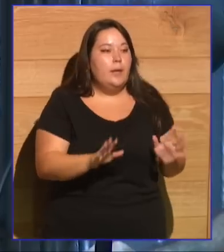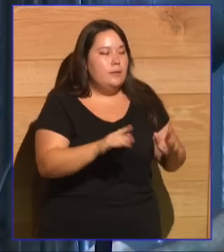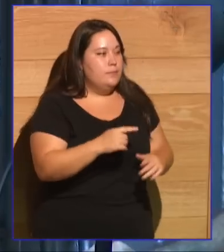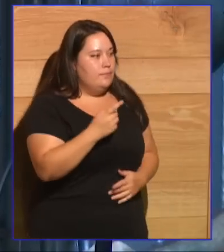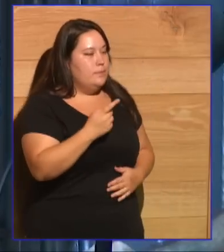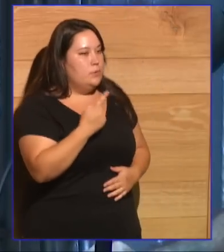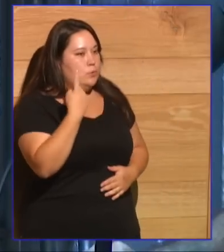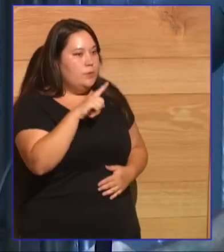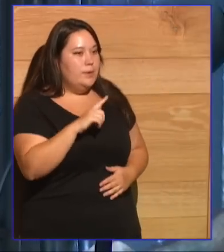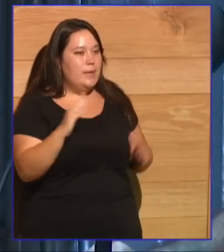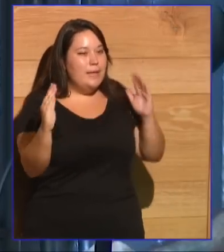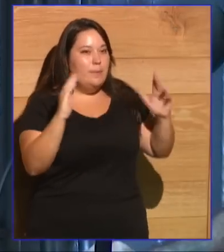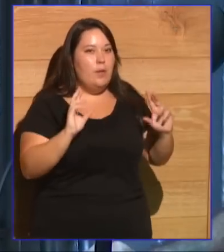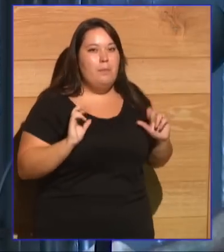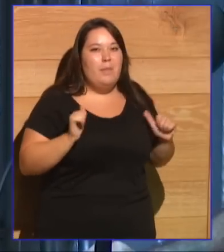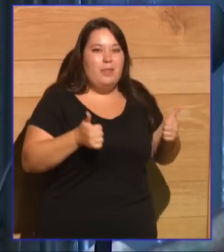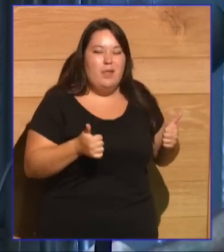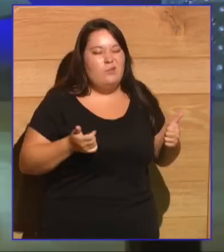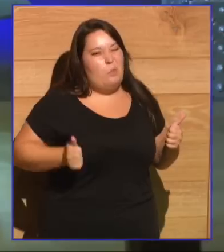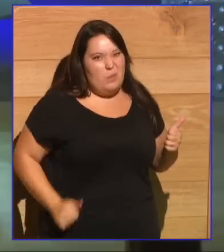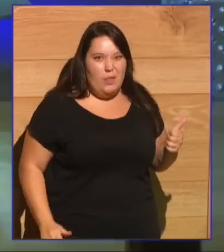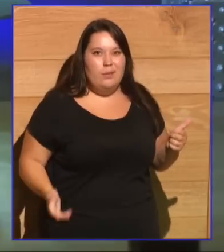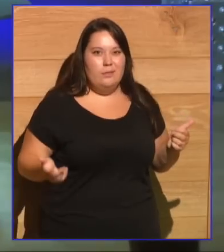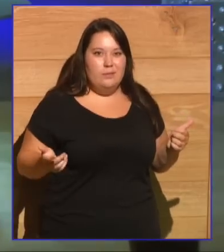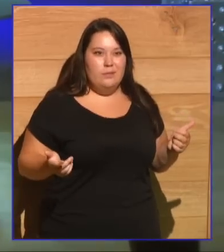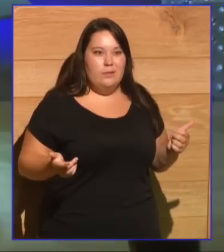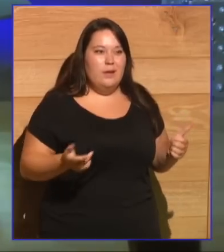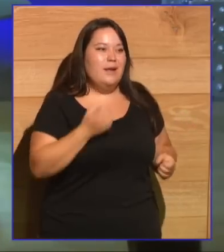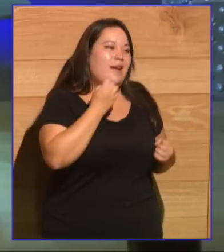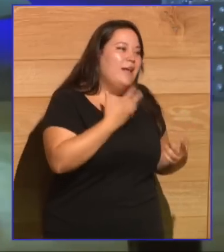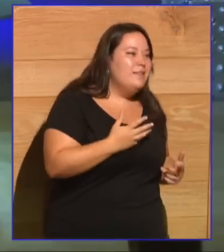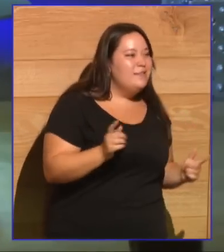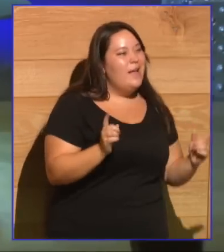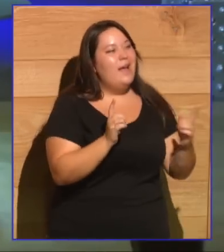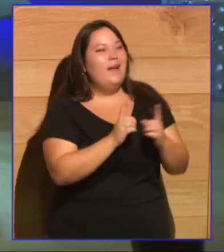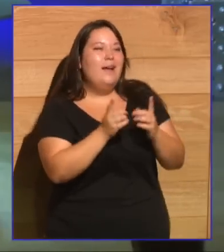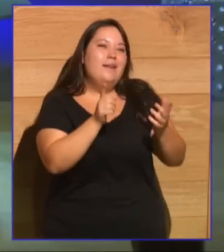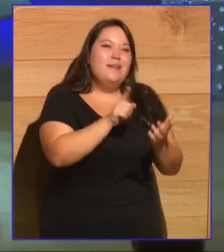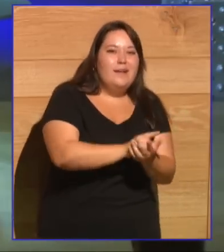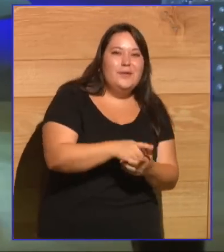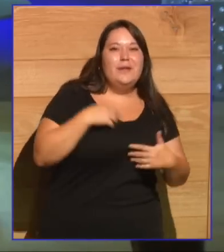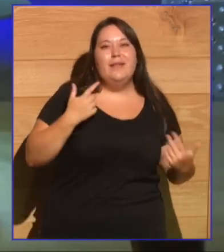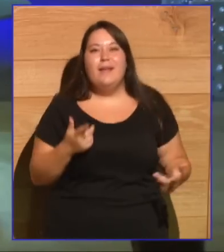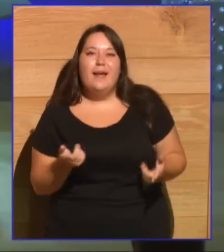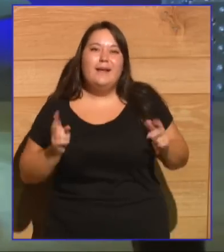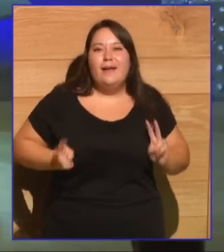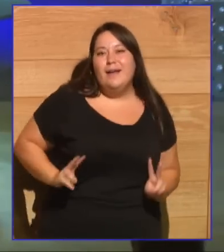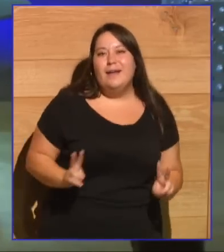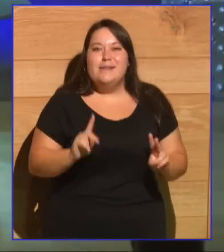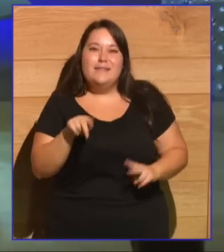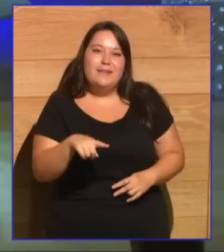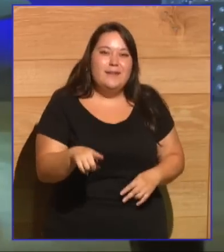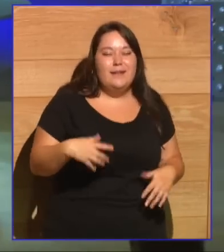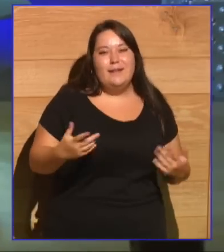los inicios de temporada de que vi se ha hecho en únicas como se encontraba en el verano habéis cargado las pilas no podemos